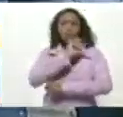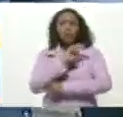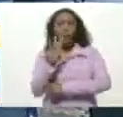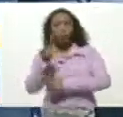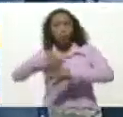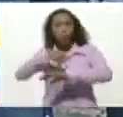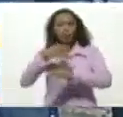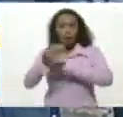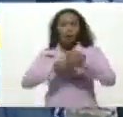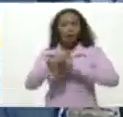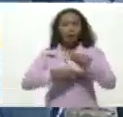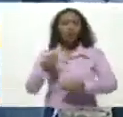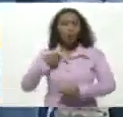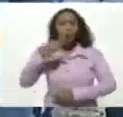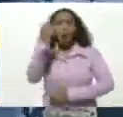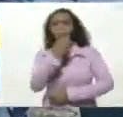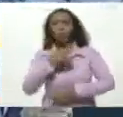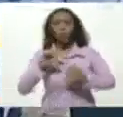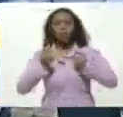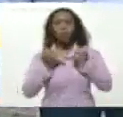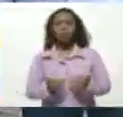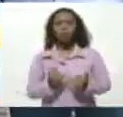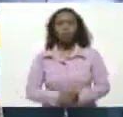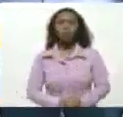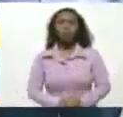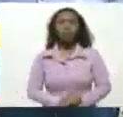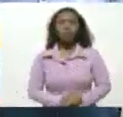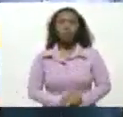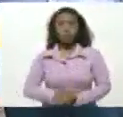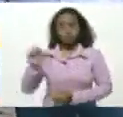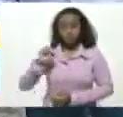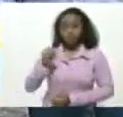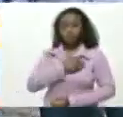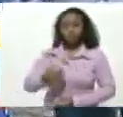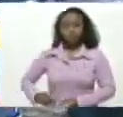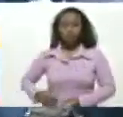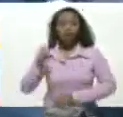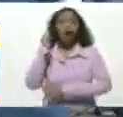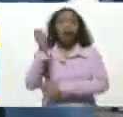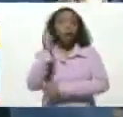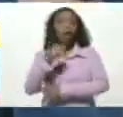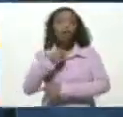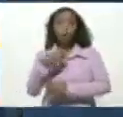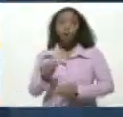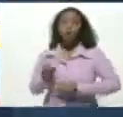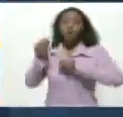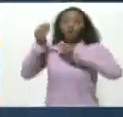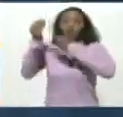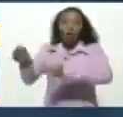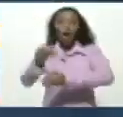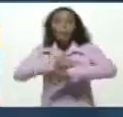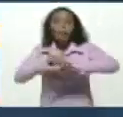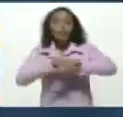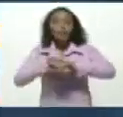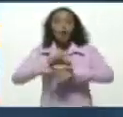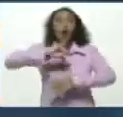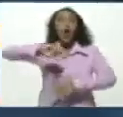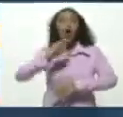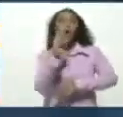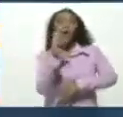Horas. Me comprometo inmediatamente. Sí, presidente. Y no la tarea tampoco se la voy a dar al ministro Jorge Márquez.